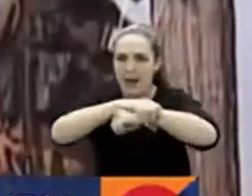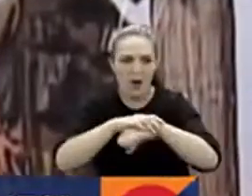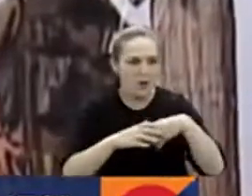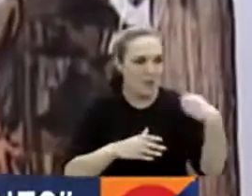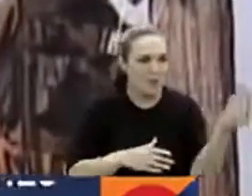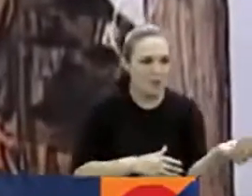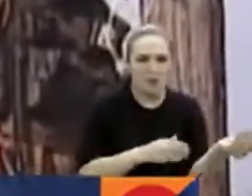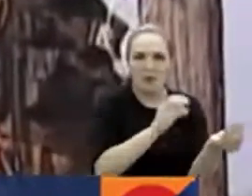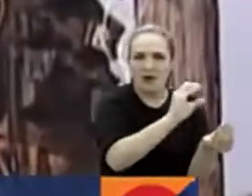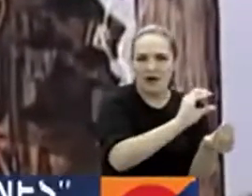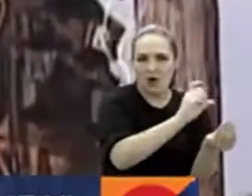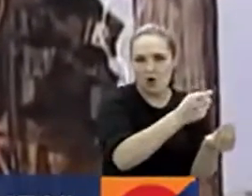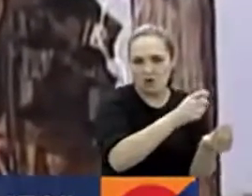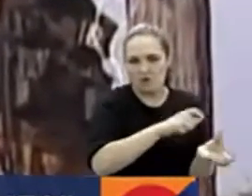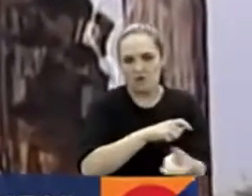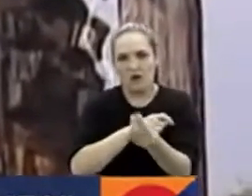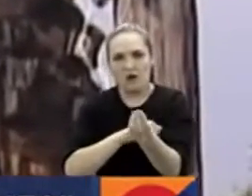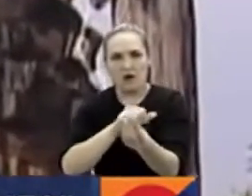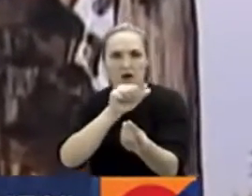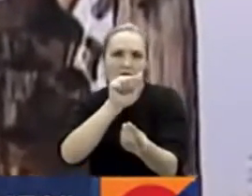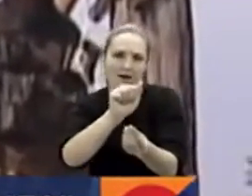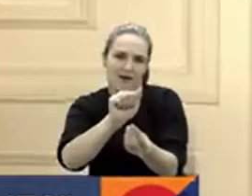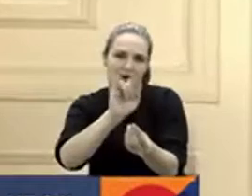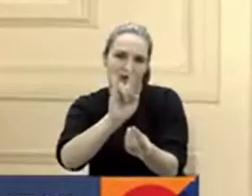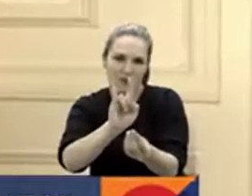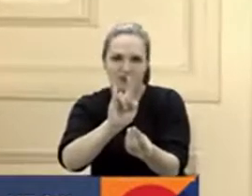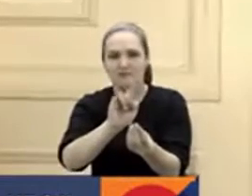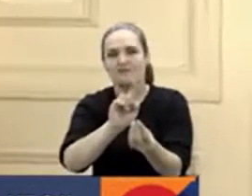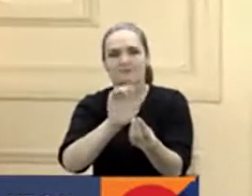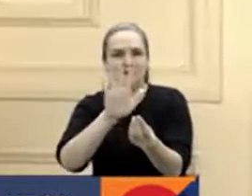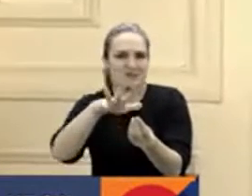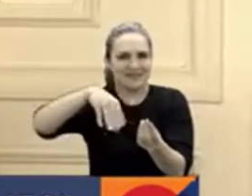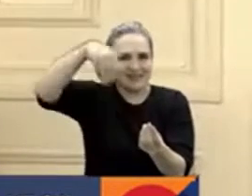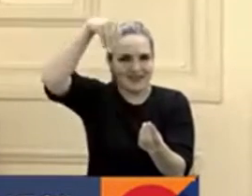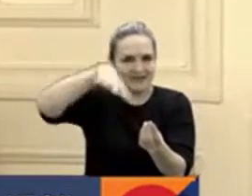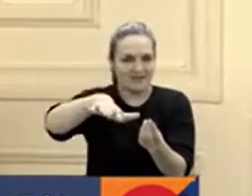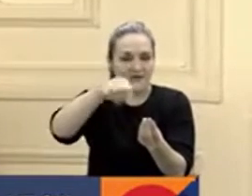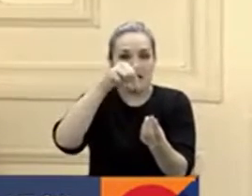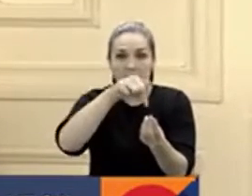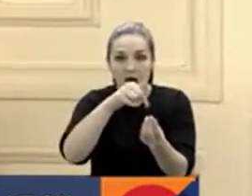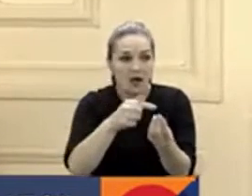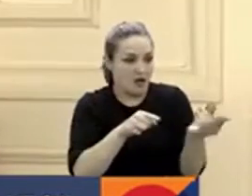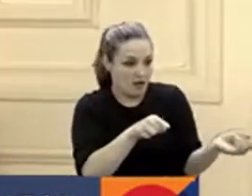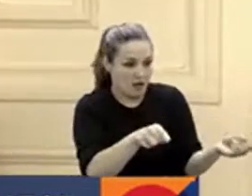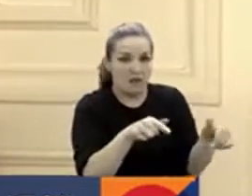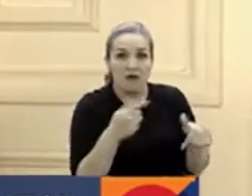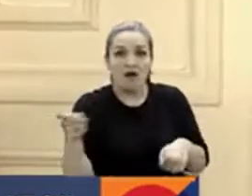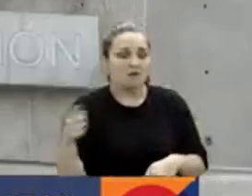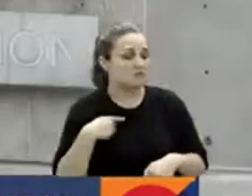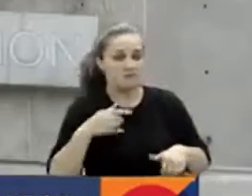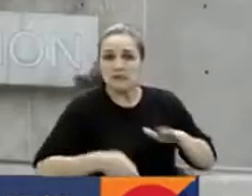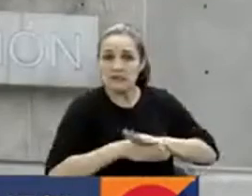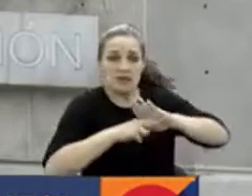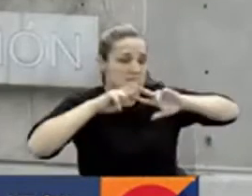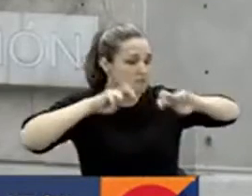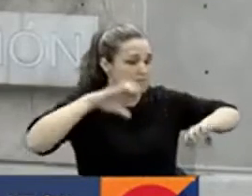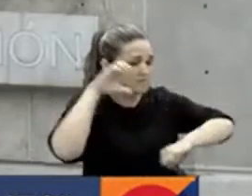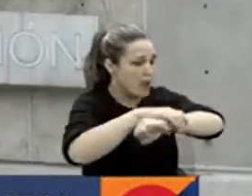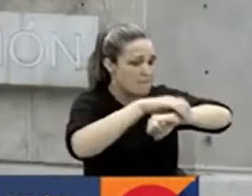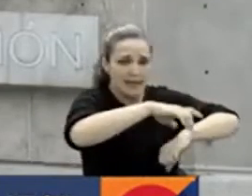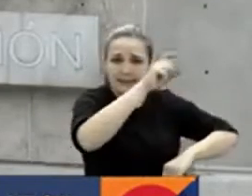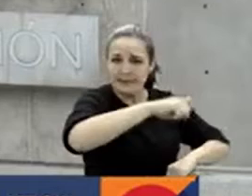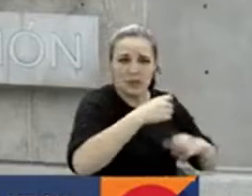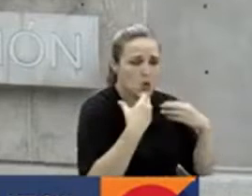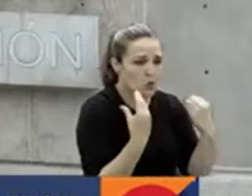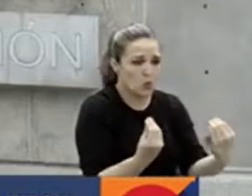del Golfo y de las autodefensas de la Sierra Nevada, el gobierno nacional dijo que el presidente Gustavo Petro tiene las facultades para solicitar